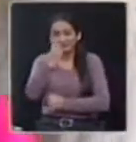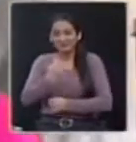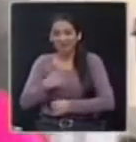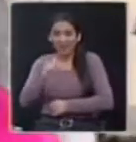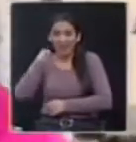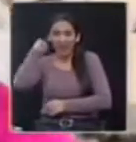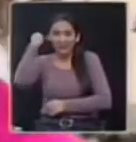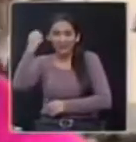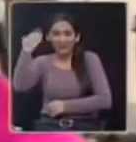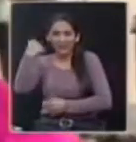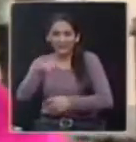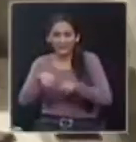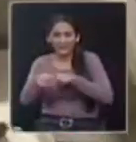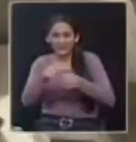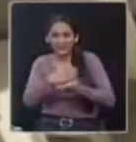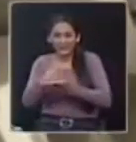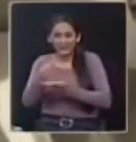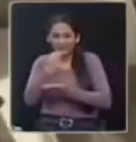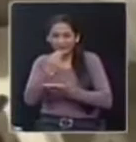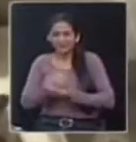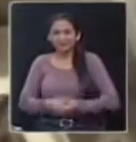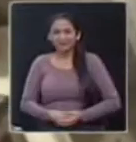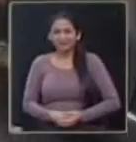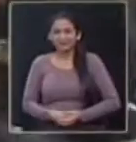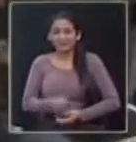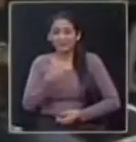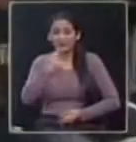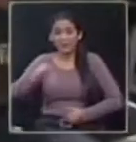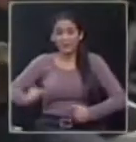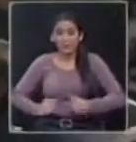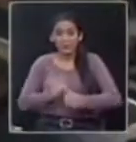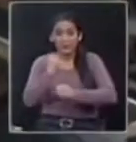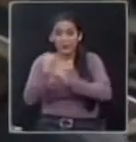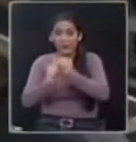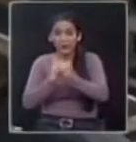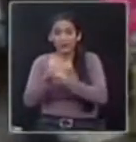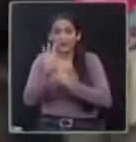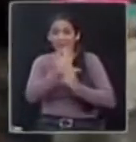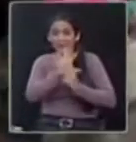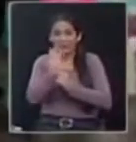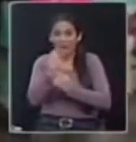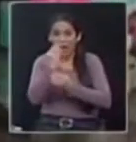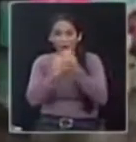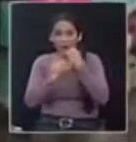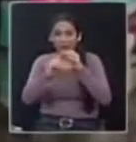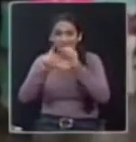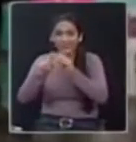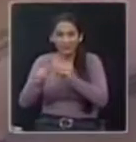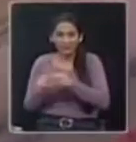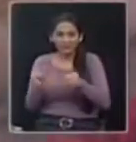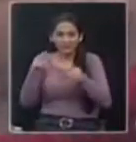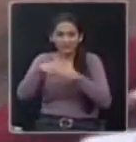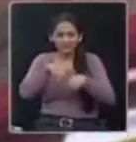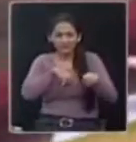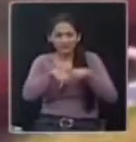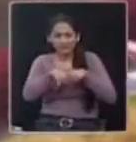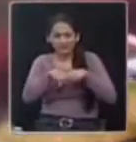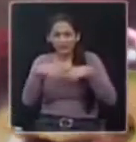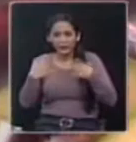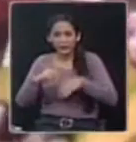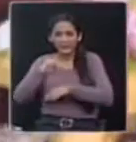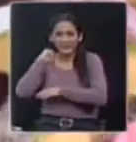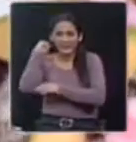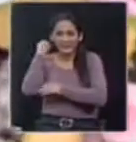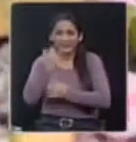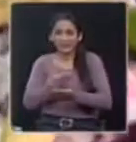Gustavo Chero, propietario del local, comentó que este fue el primer año que participó en la Feria Raíces, pero que la dedicación, trabajo y aprecio por sus